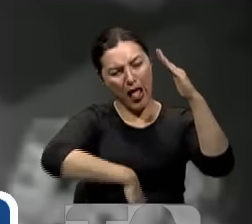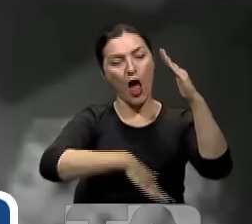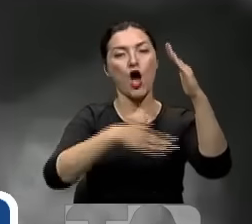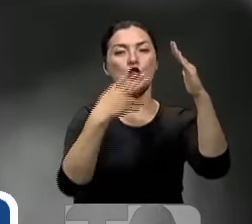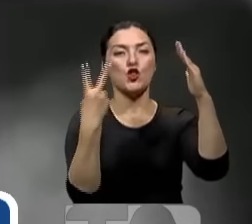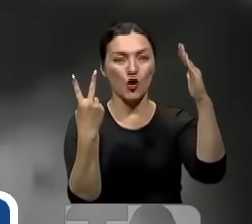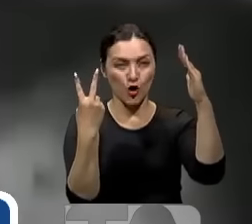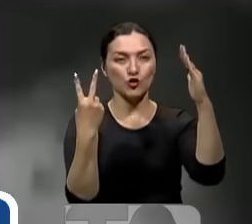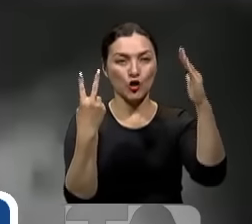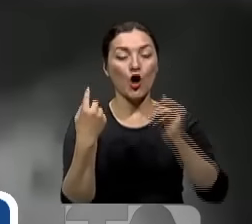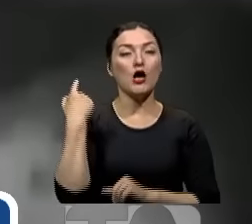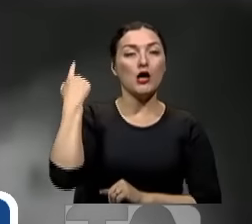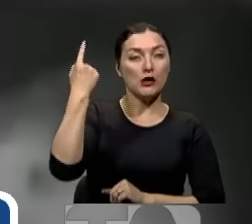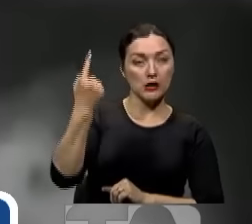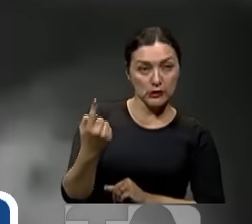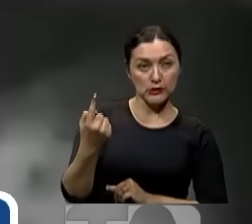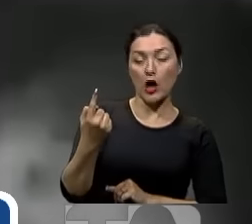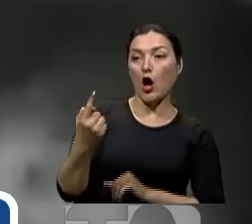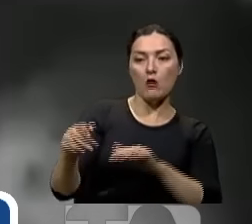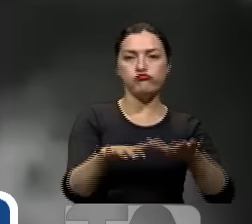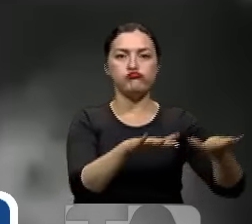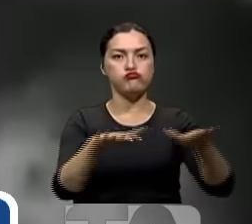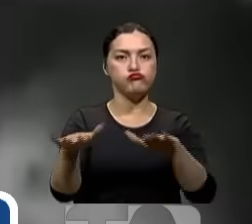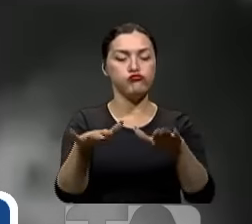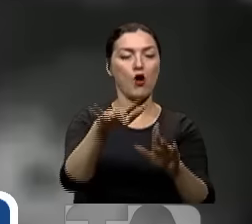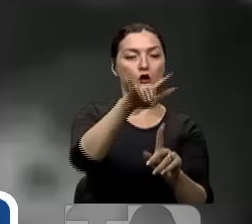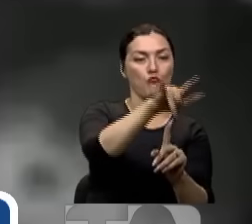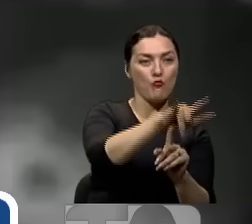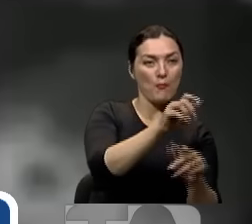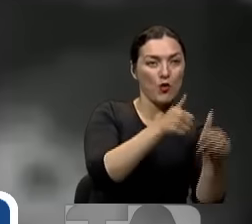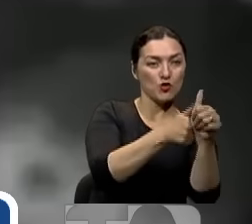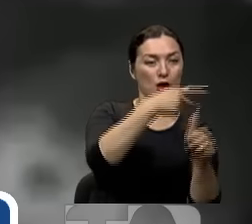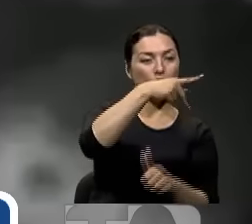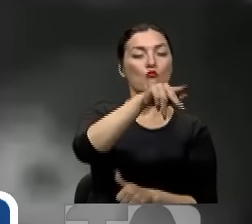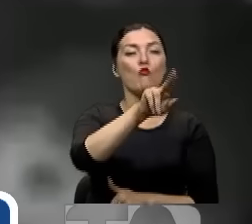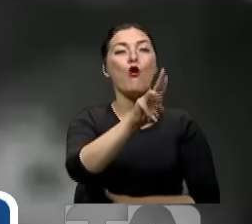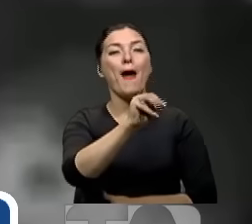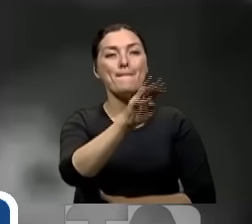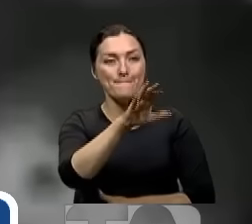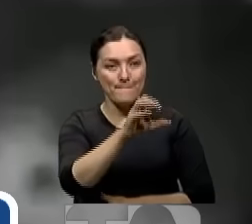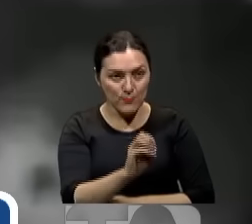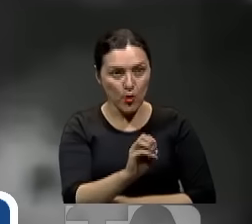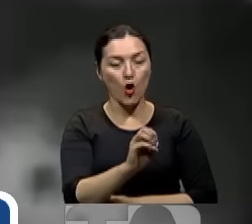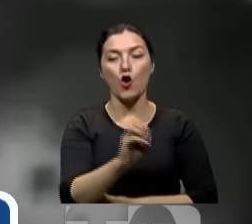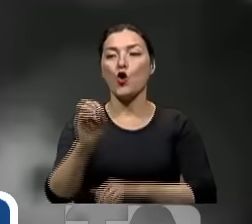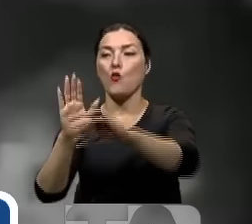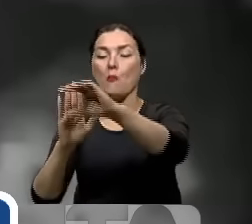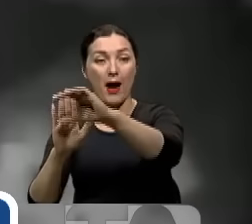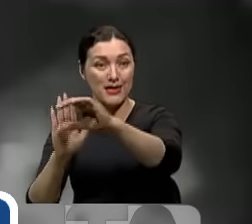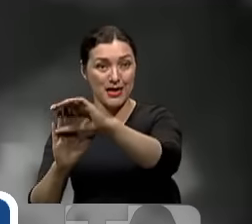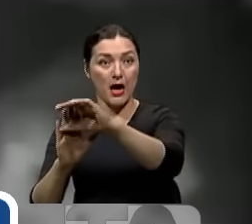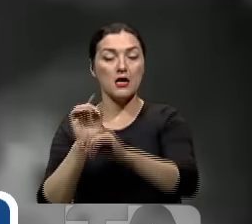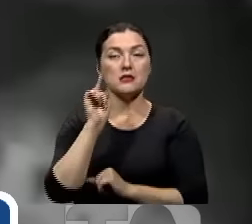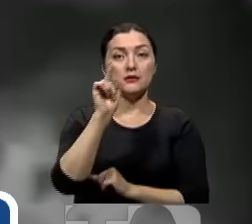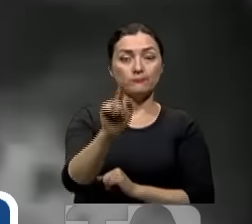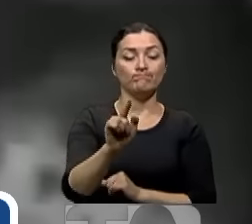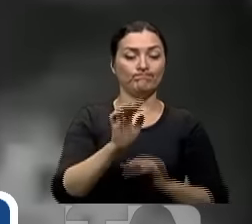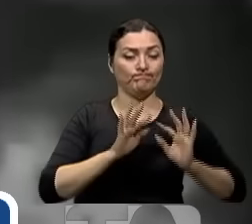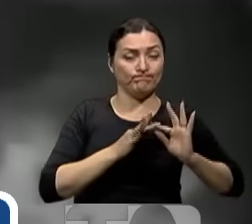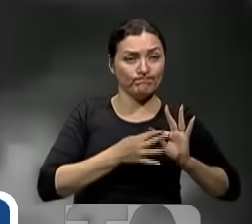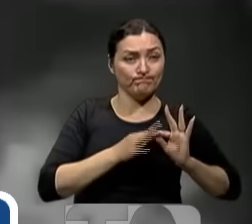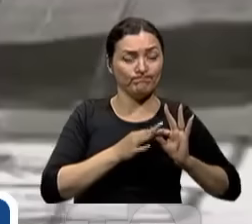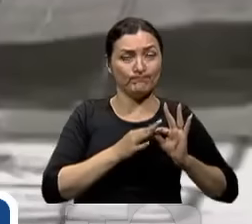también dos movimientos en masa, sobre todo en Puembo y Cumbayá, algunos sectores como Calderón se quedaron sin energía eléctrica, pero esto se fue